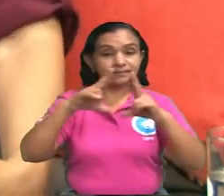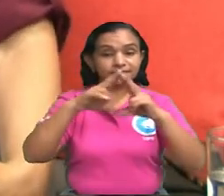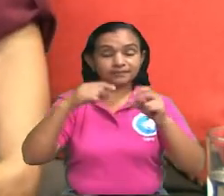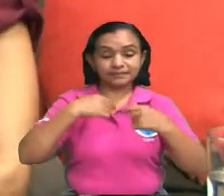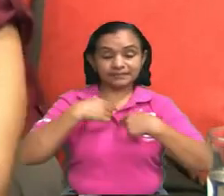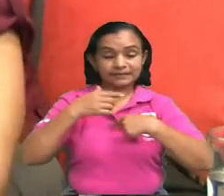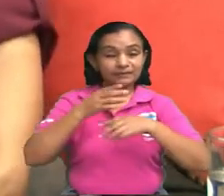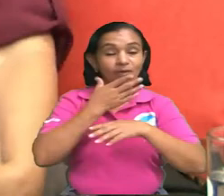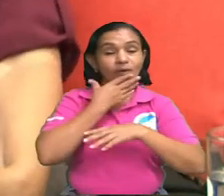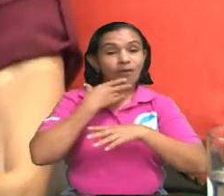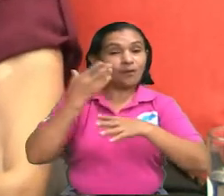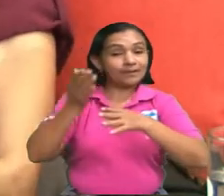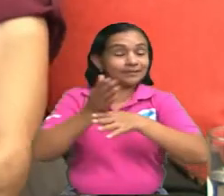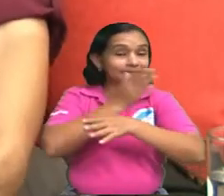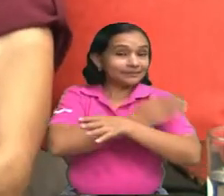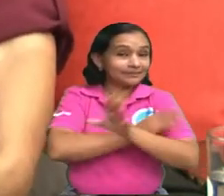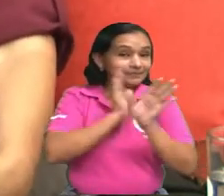joven,